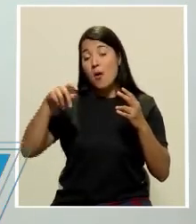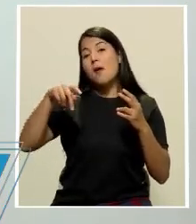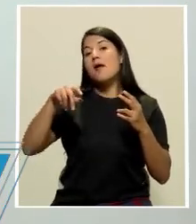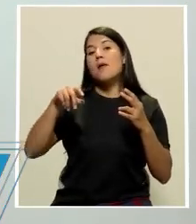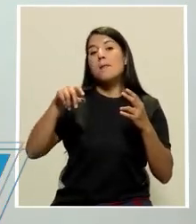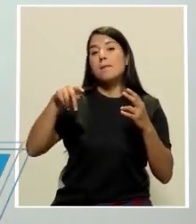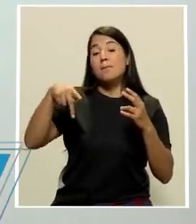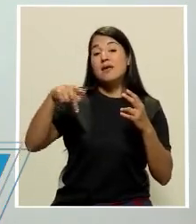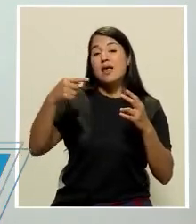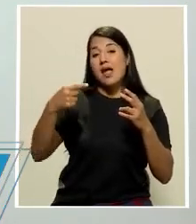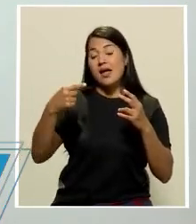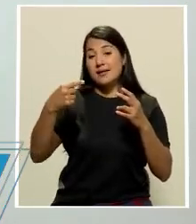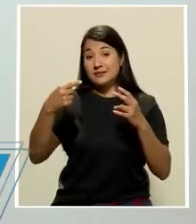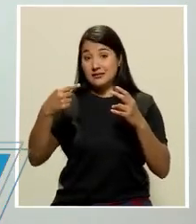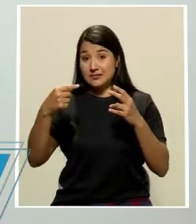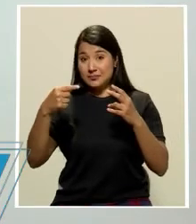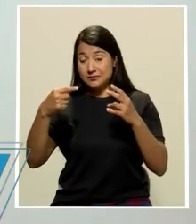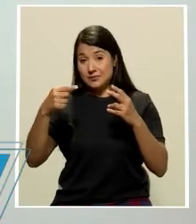P&G, Unilever,